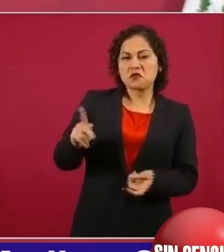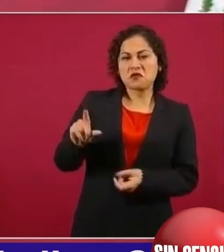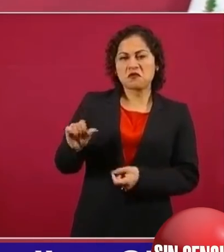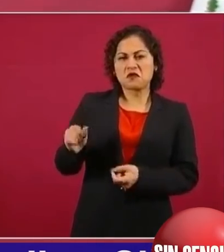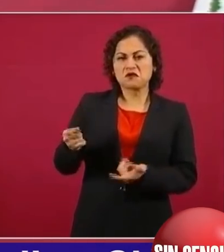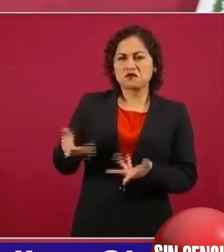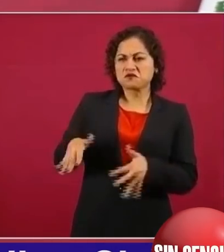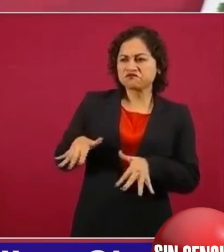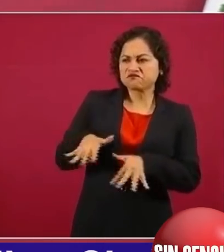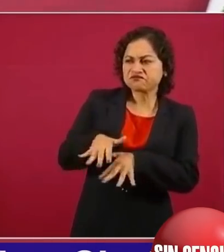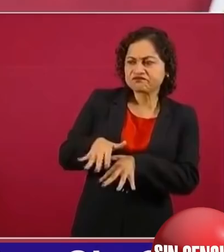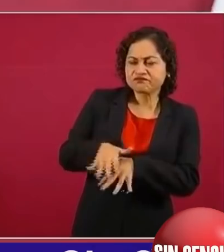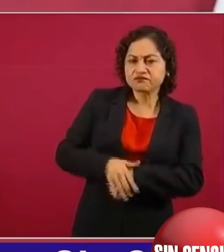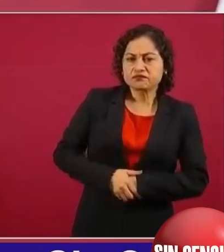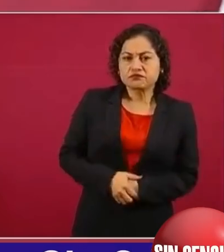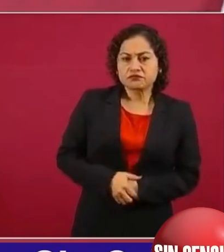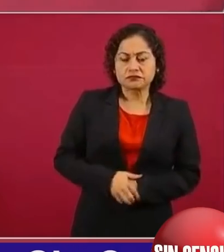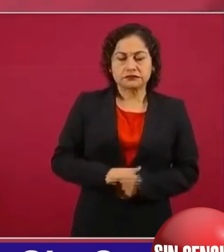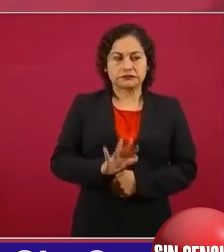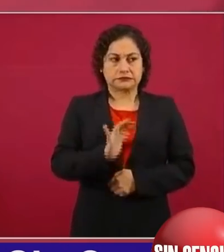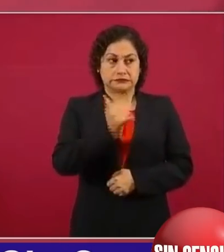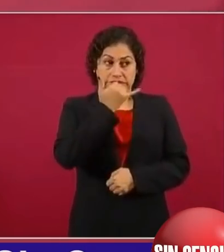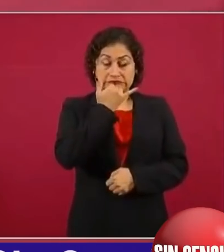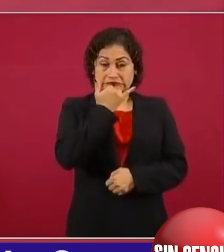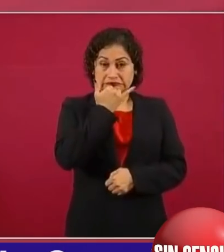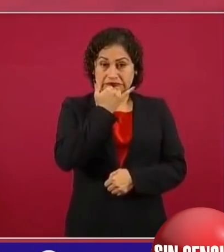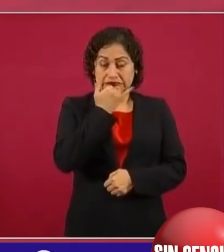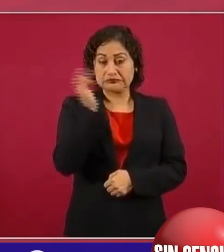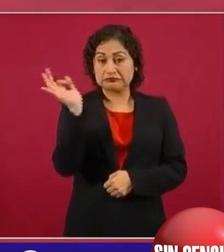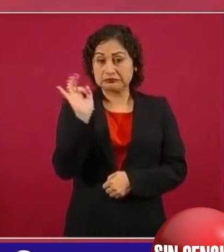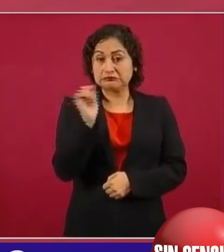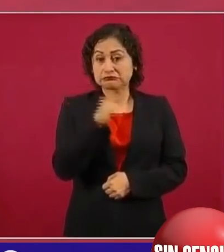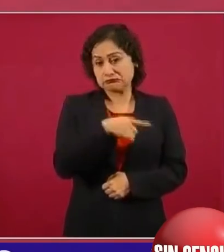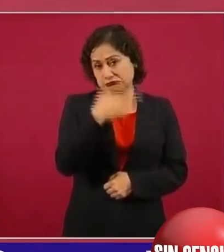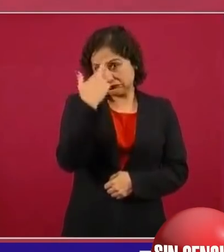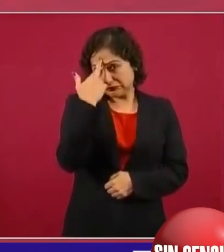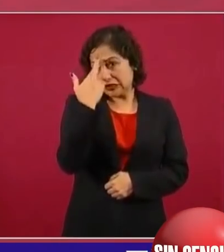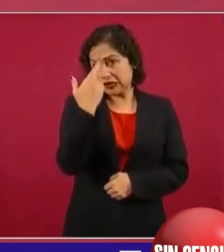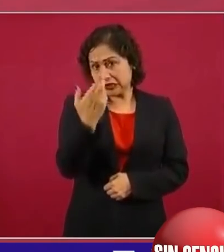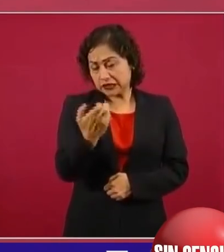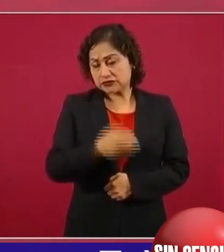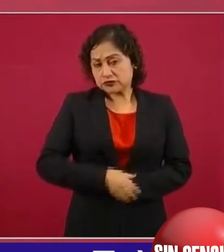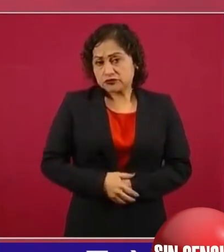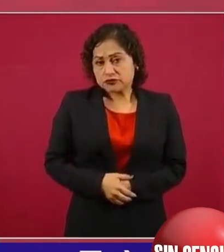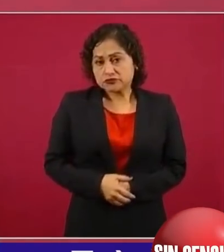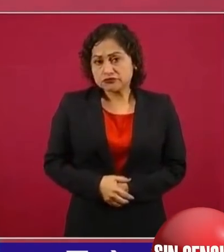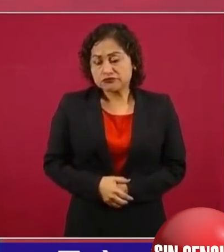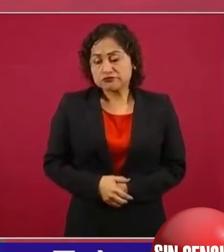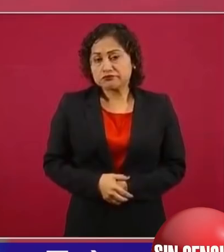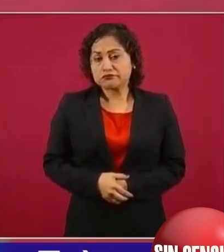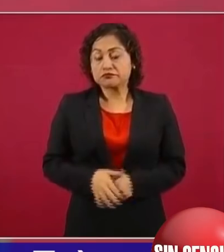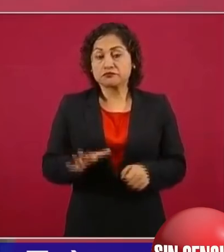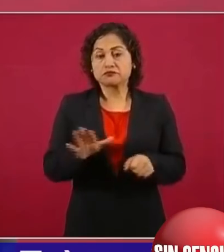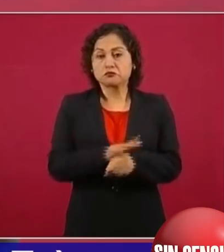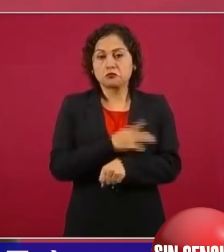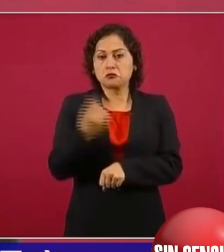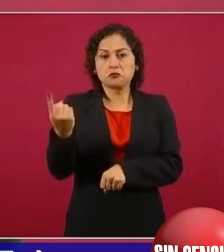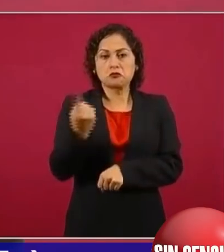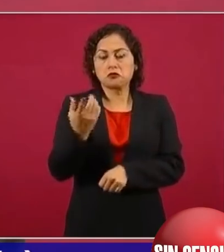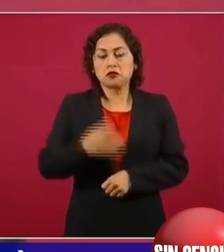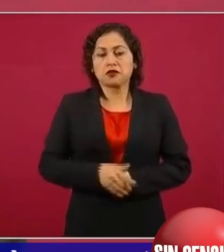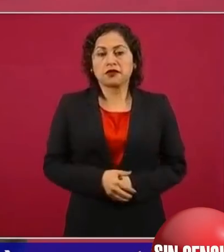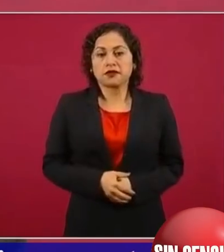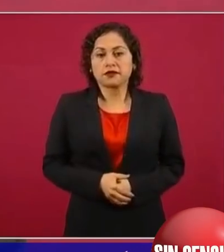En eso tienen bastante razón. Lo que pasa es que no dejan de